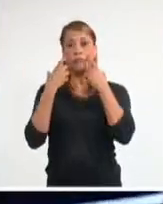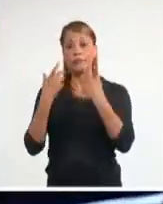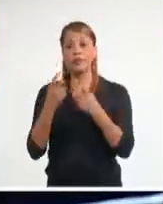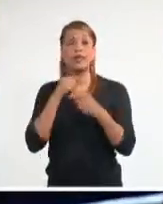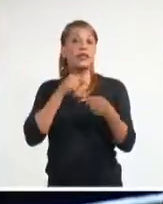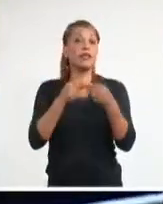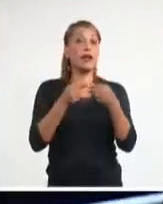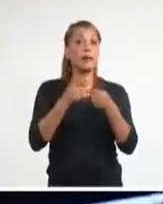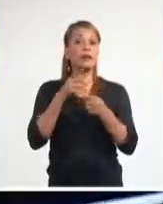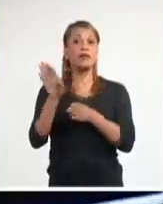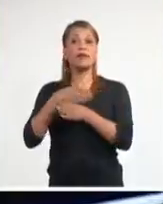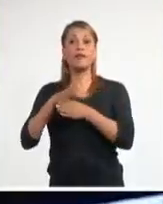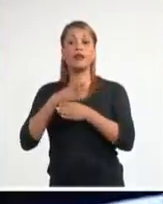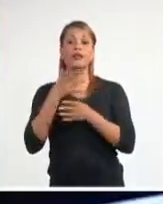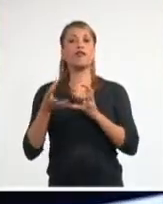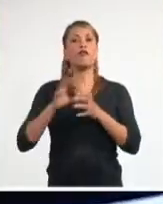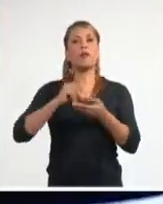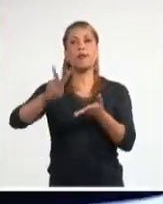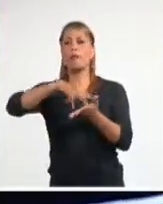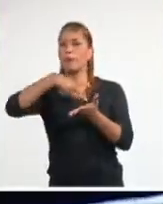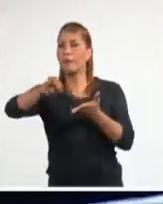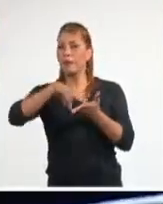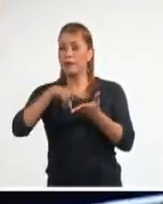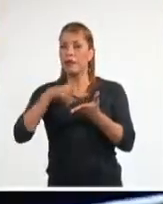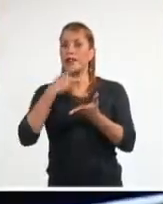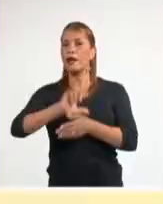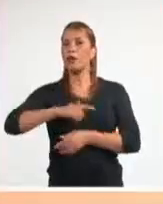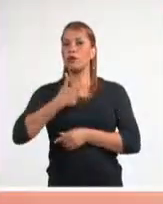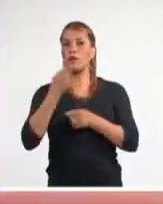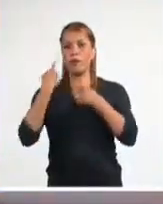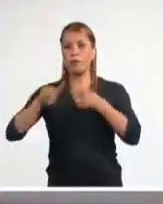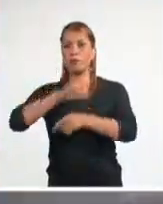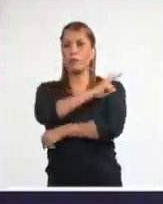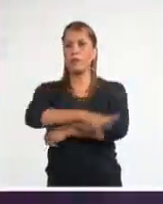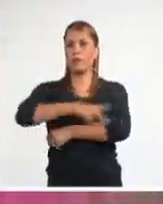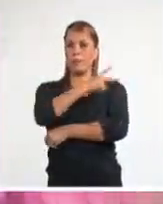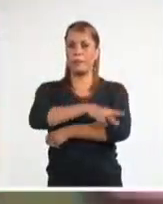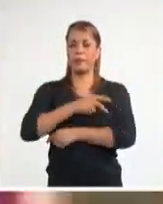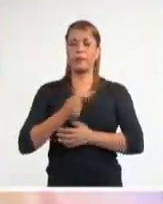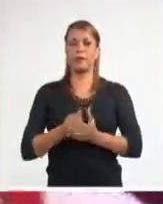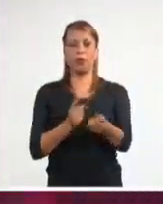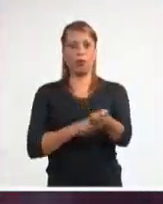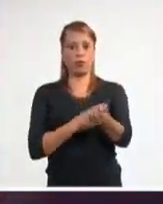acercamiento a los ritmos y a los elementos identitarios de la cultura de otras naciones.